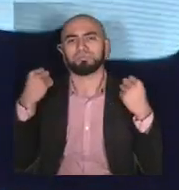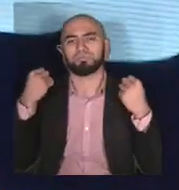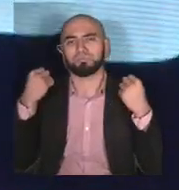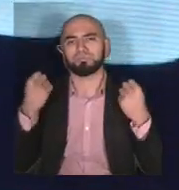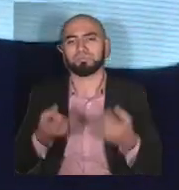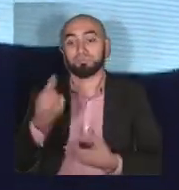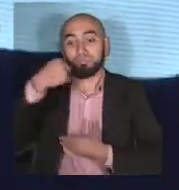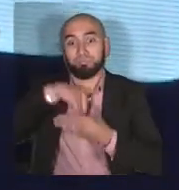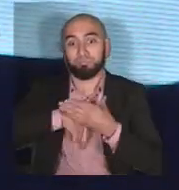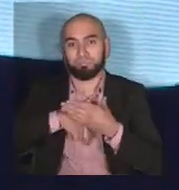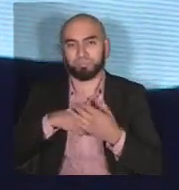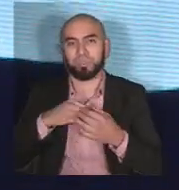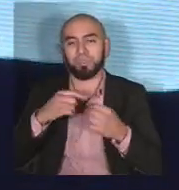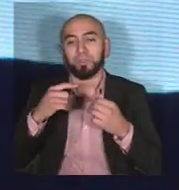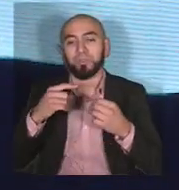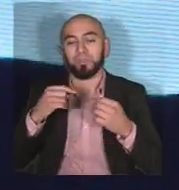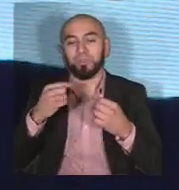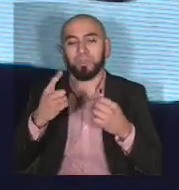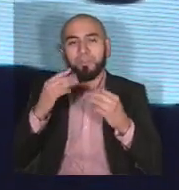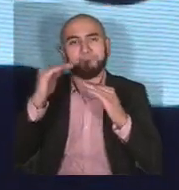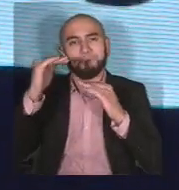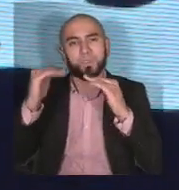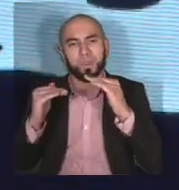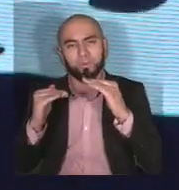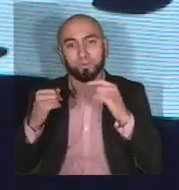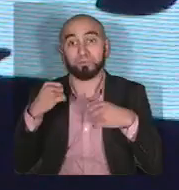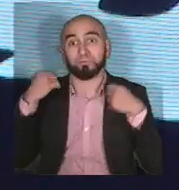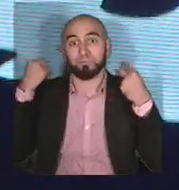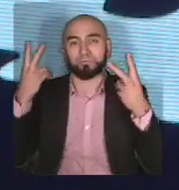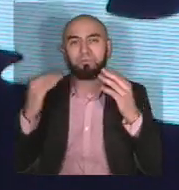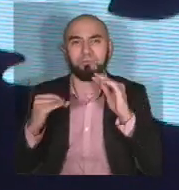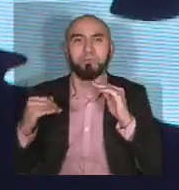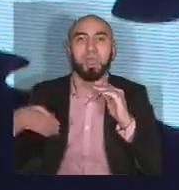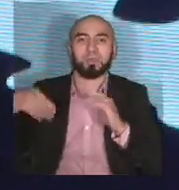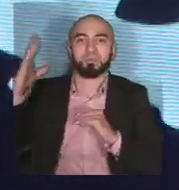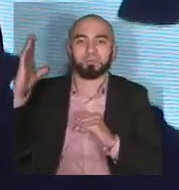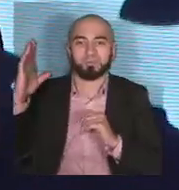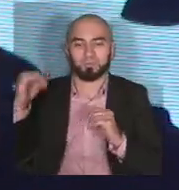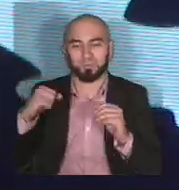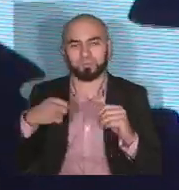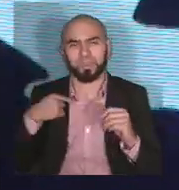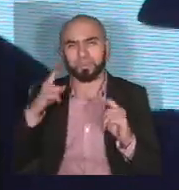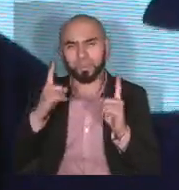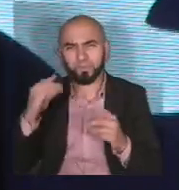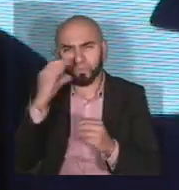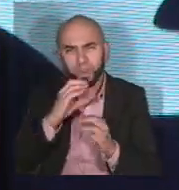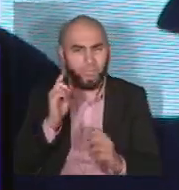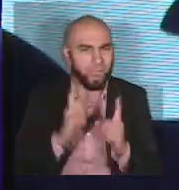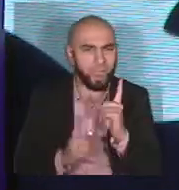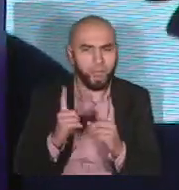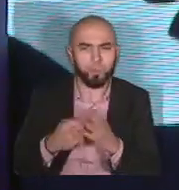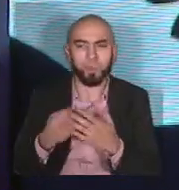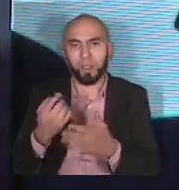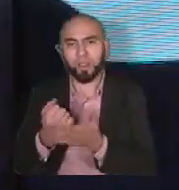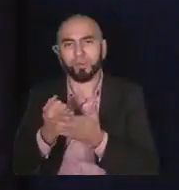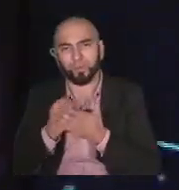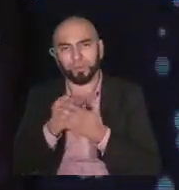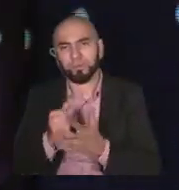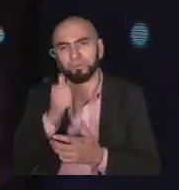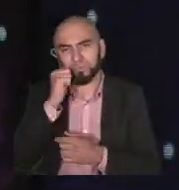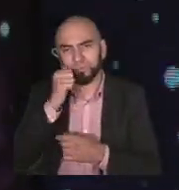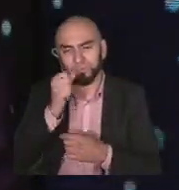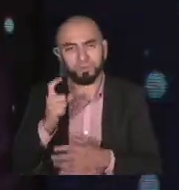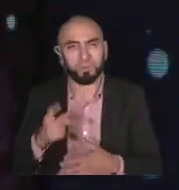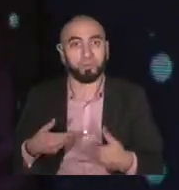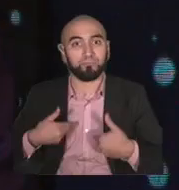estímulos para poder hacer sus tareas diarias en forma efectiva. Los introvertidos, por